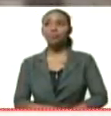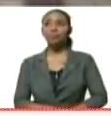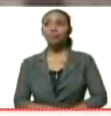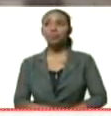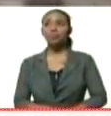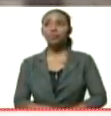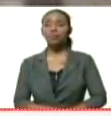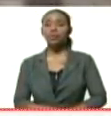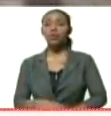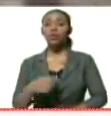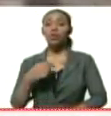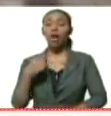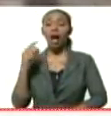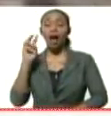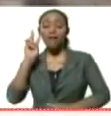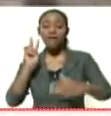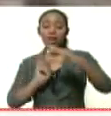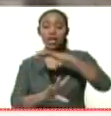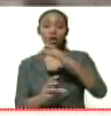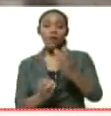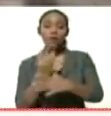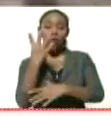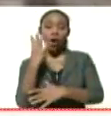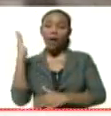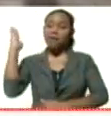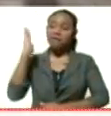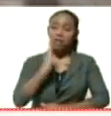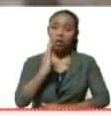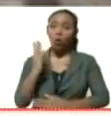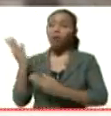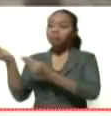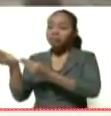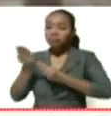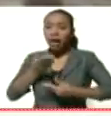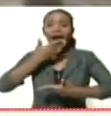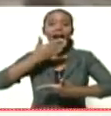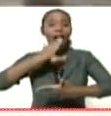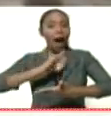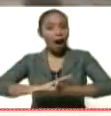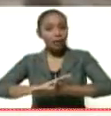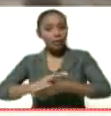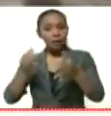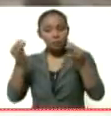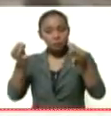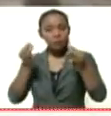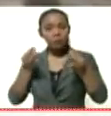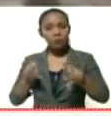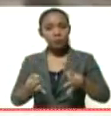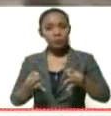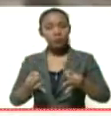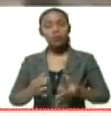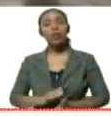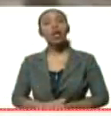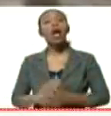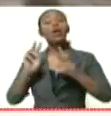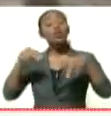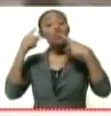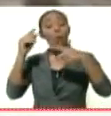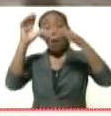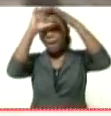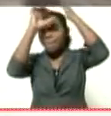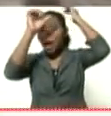Hoy he venido a Miraflores a recibir las cartas credenciales del nuevo